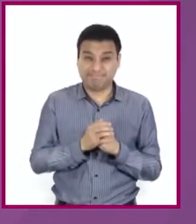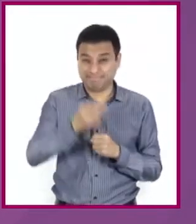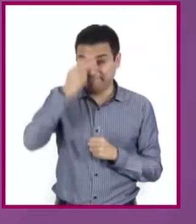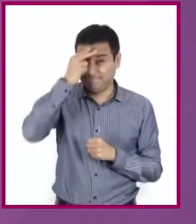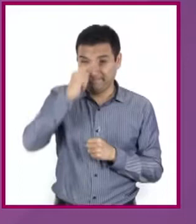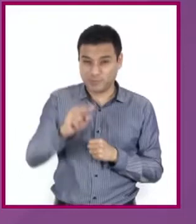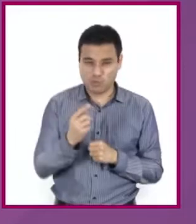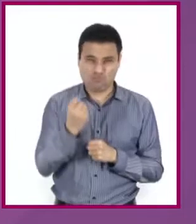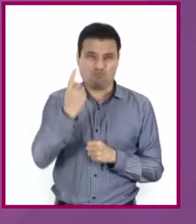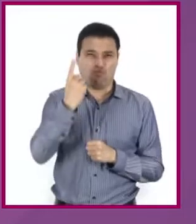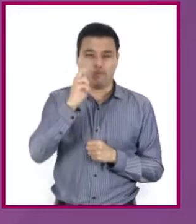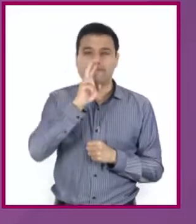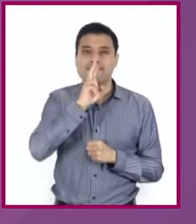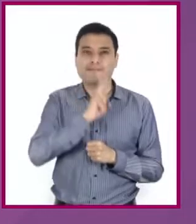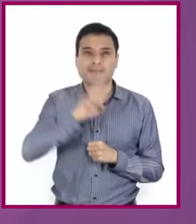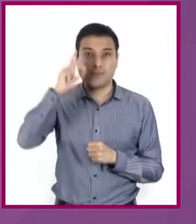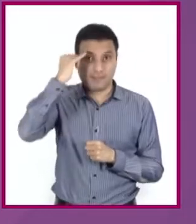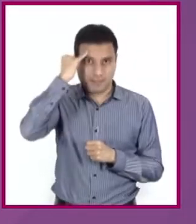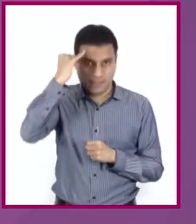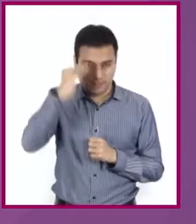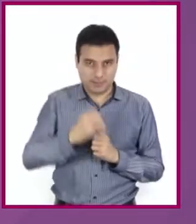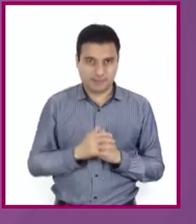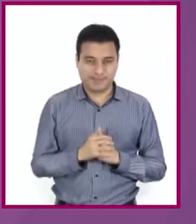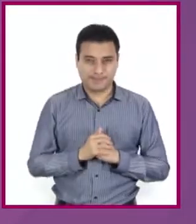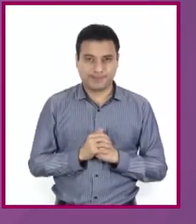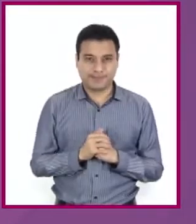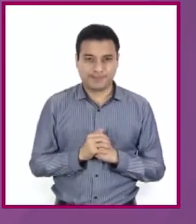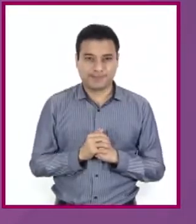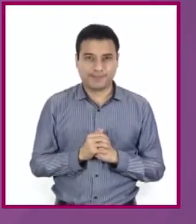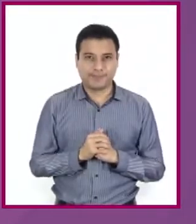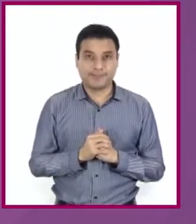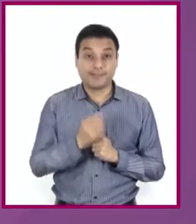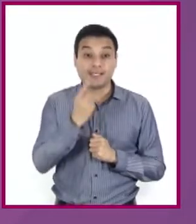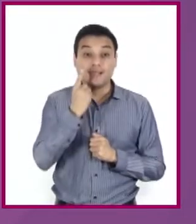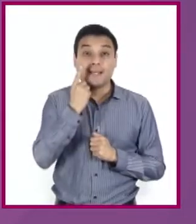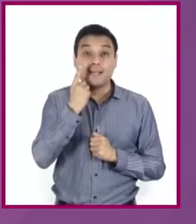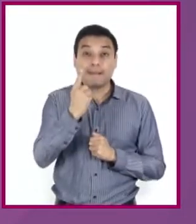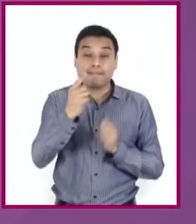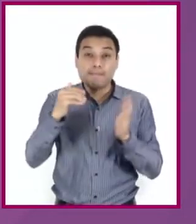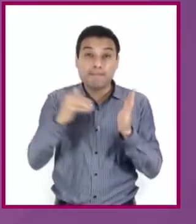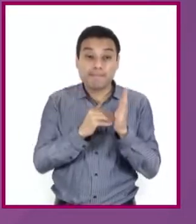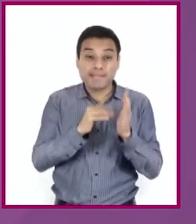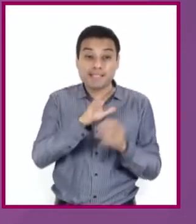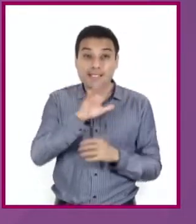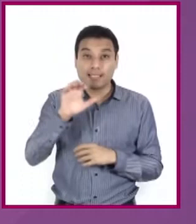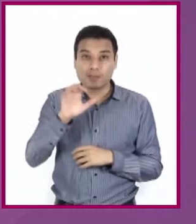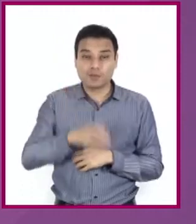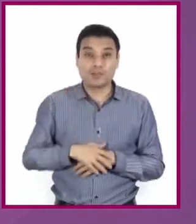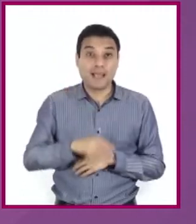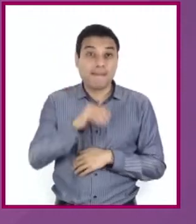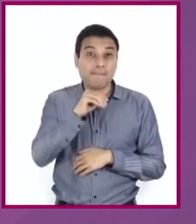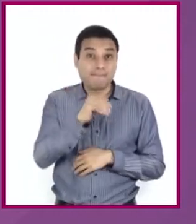país. Imagínense, genera 1.500 megawatts, con lo que se podrían